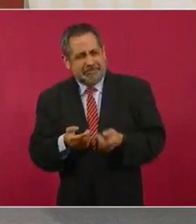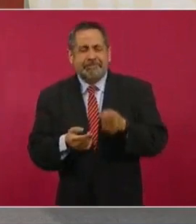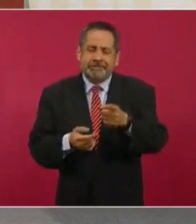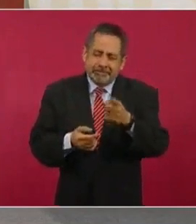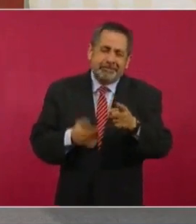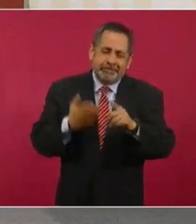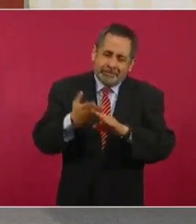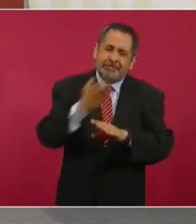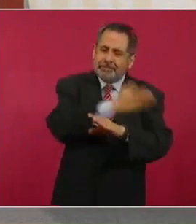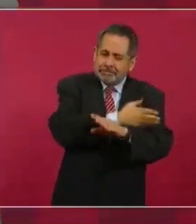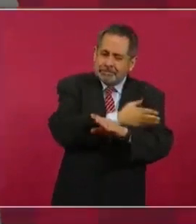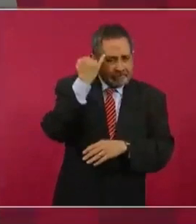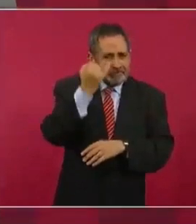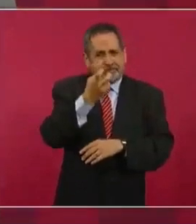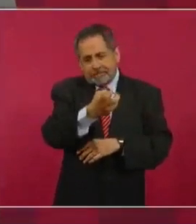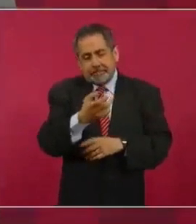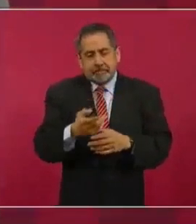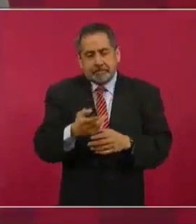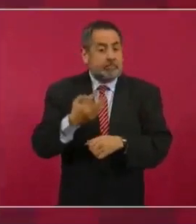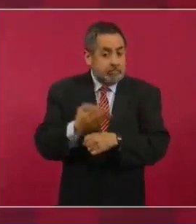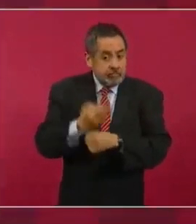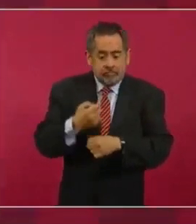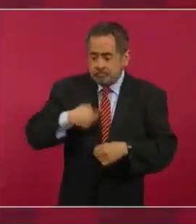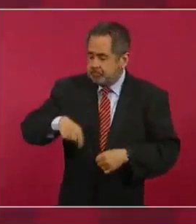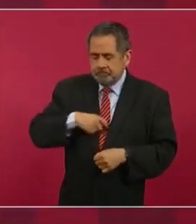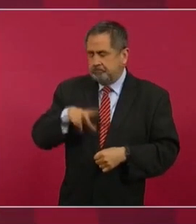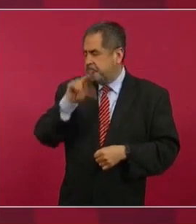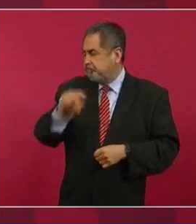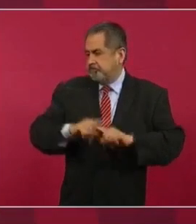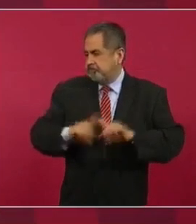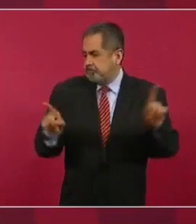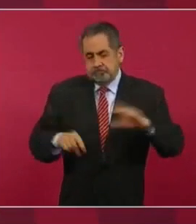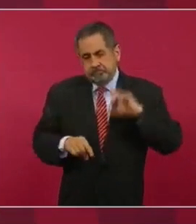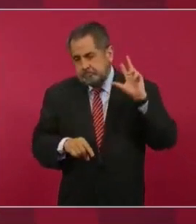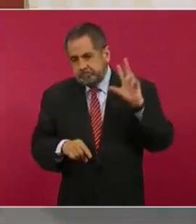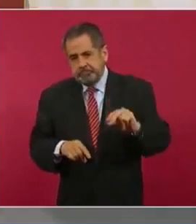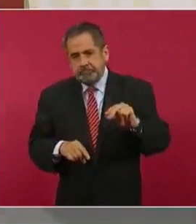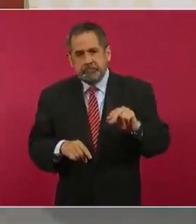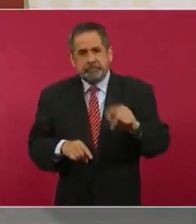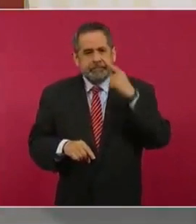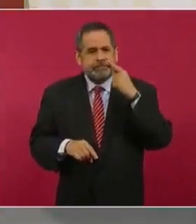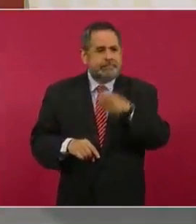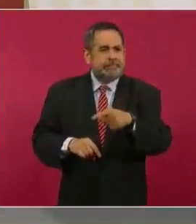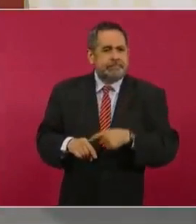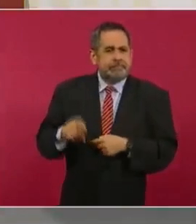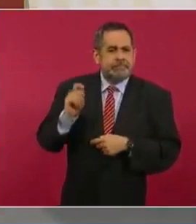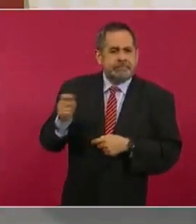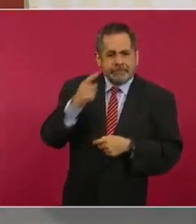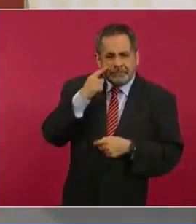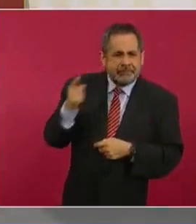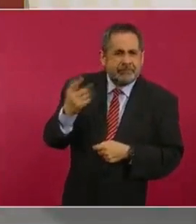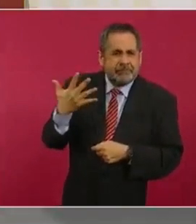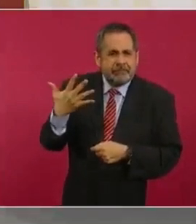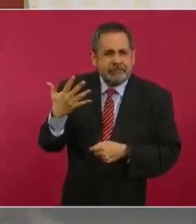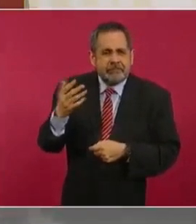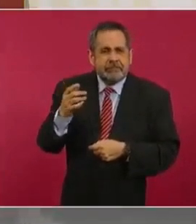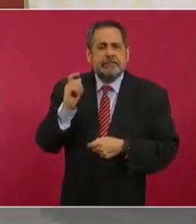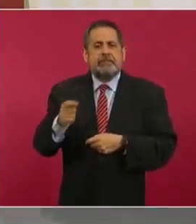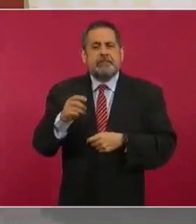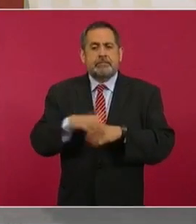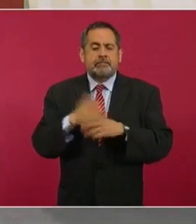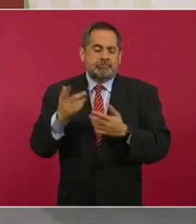Entonces nosotros dijimos, no. ¿Y ese 5 por qué? Pero también es, bueno, porque